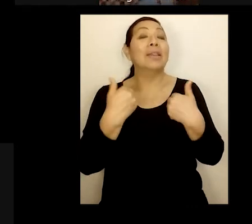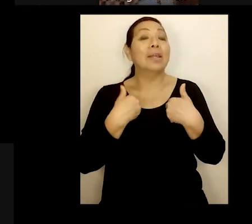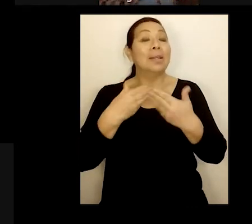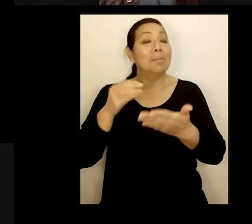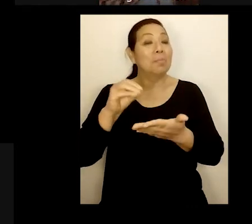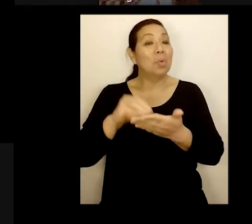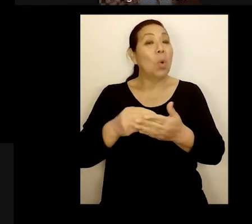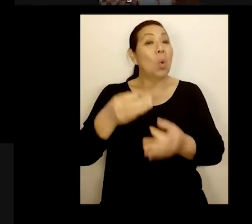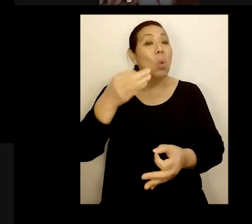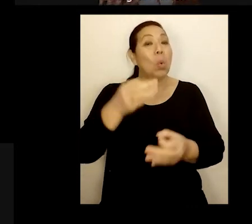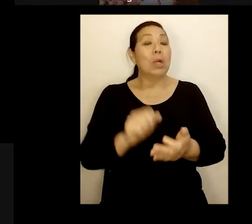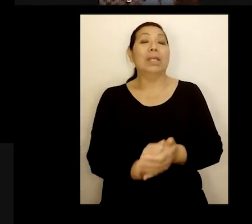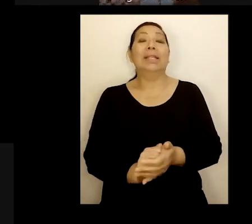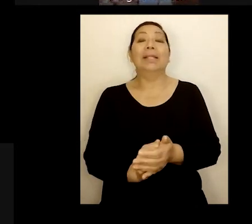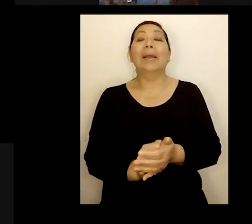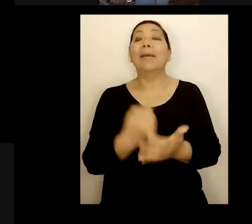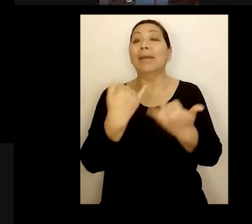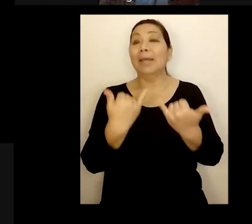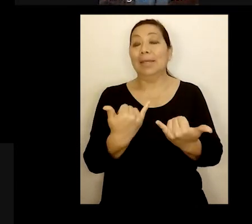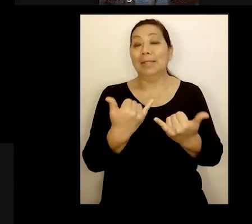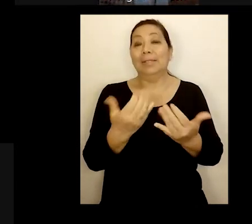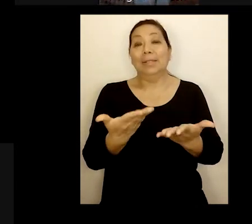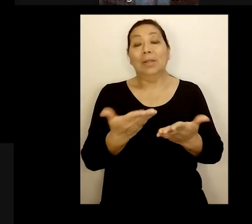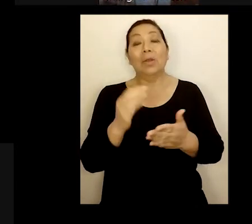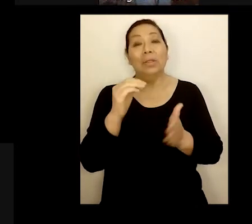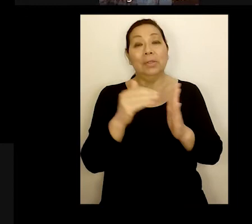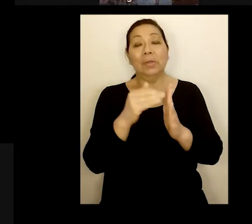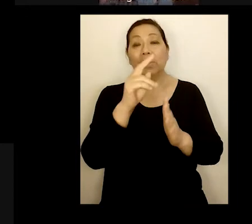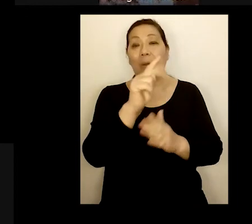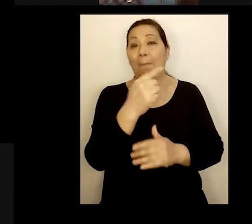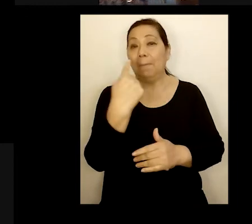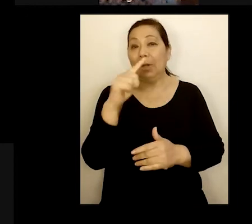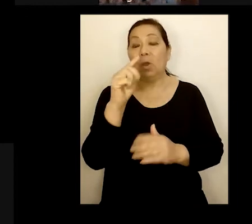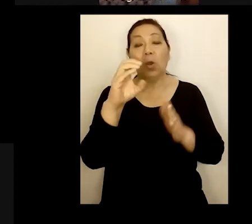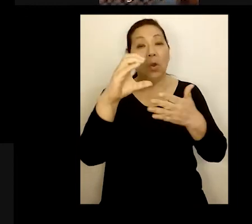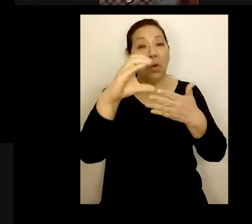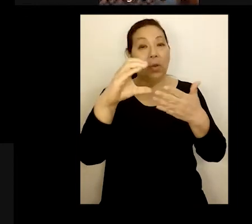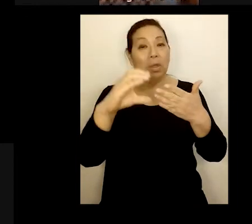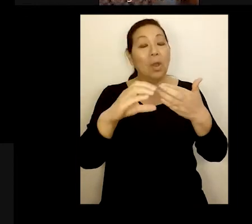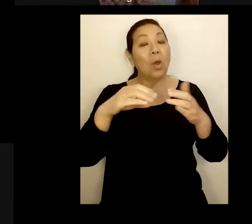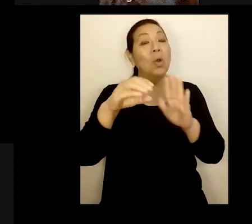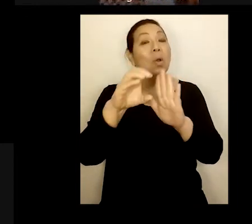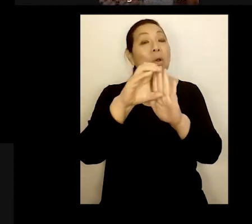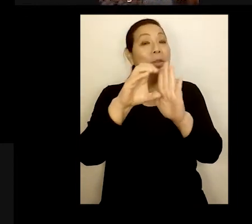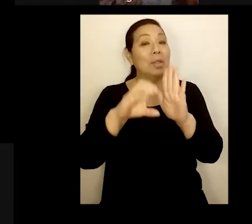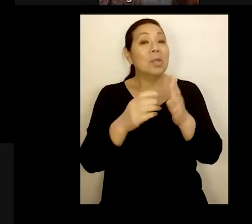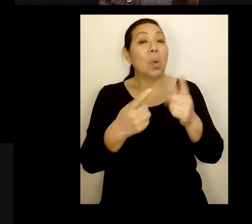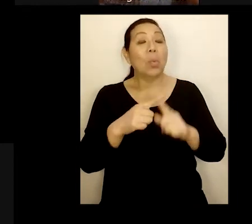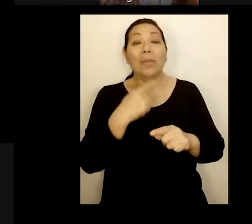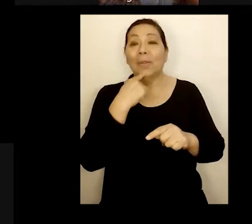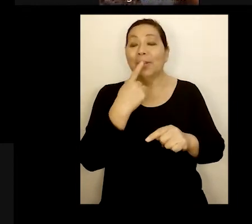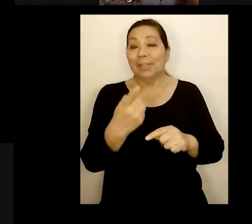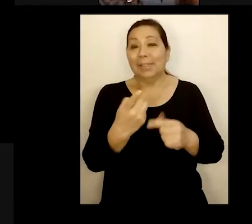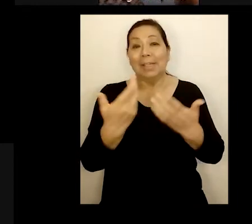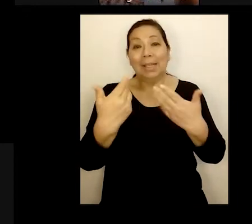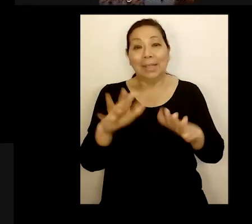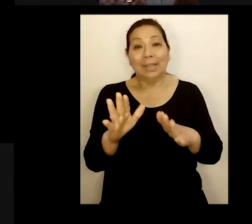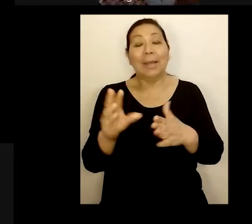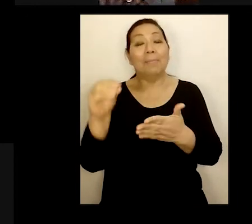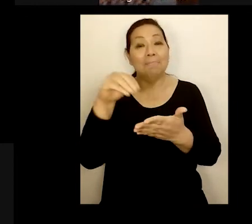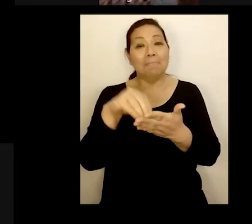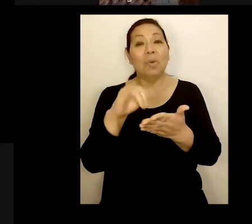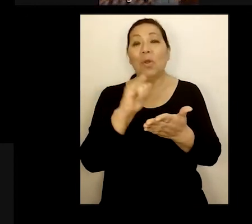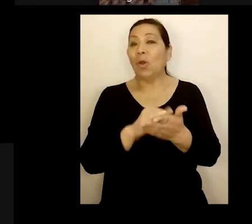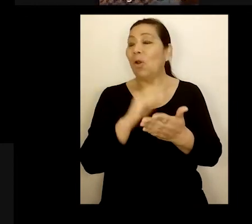la fundamentación jurídica del caso, esto es el inciso 5 del artículo 1 del Código Procesal Constitucional, cuando señala pues que los hechos y el